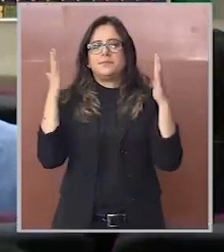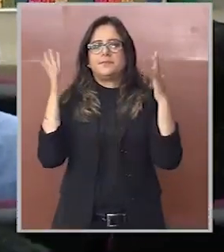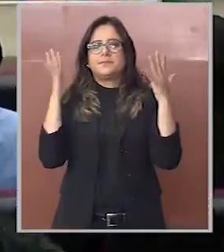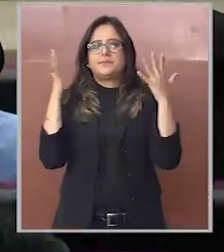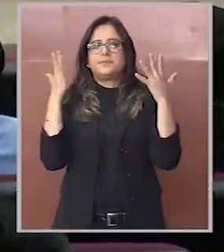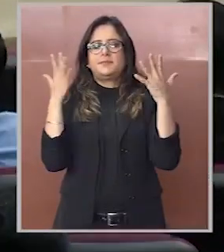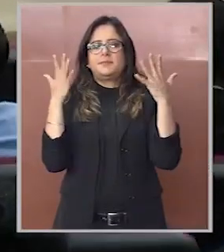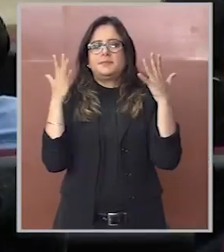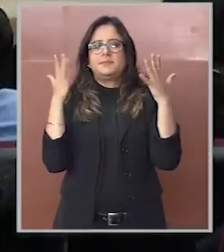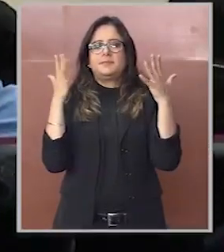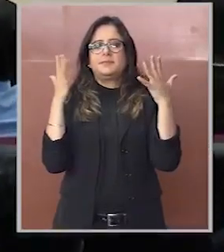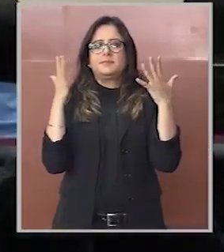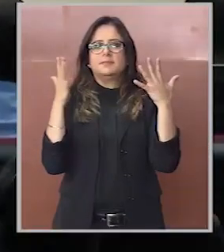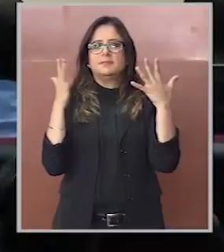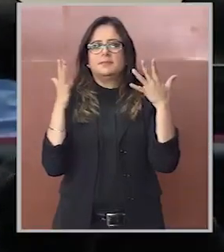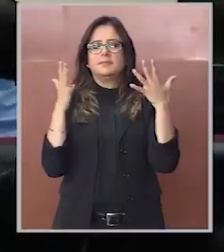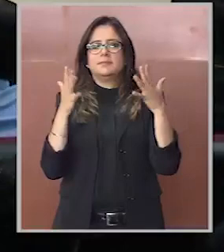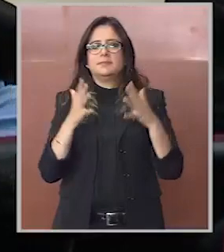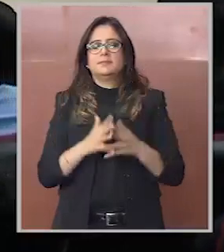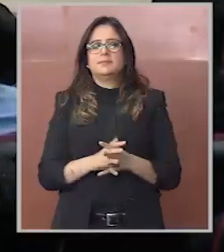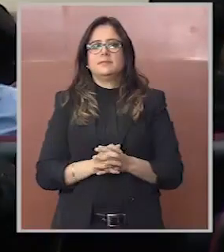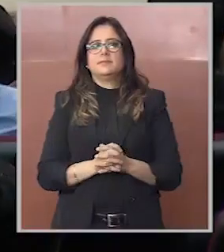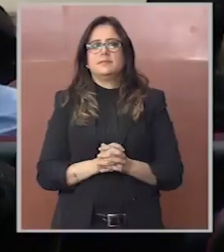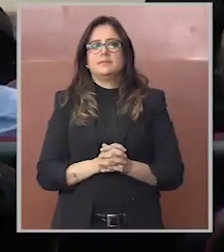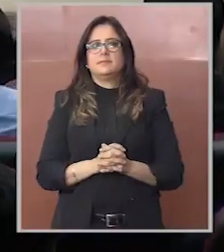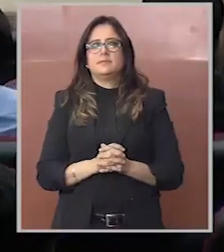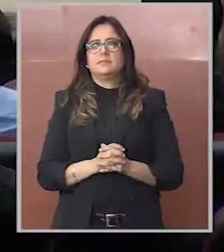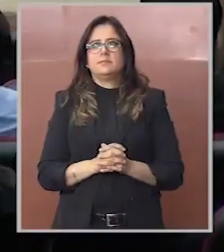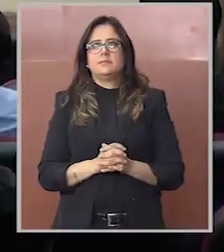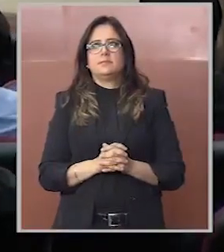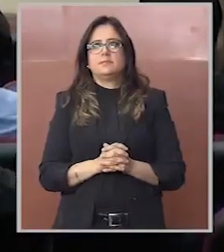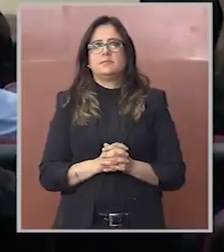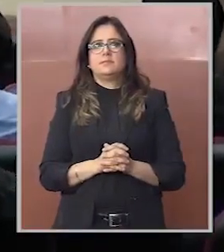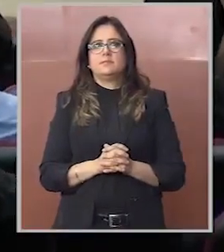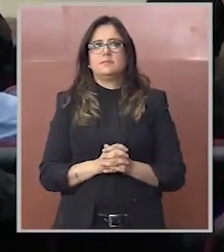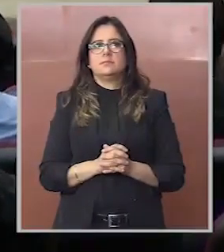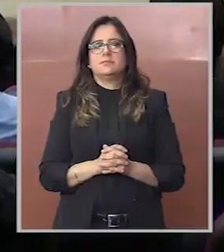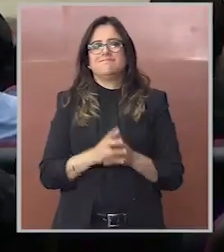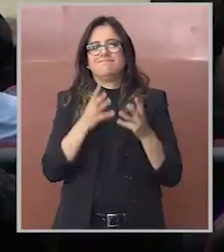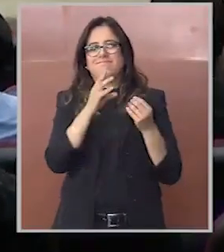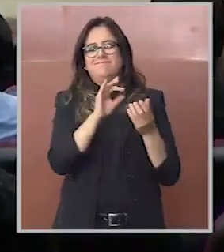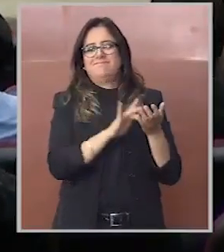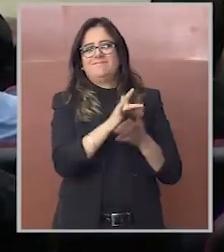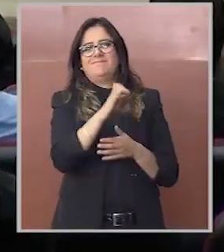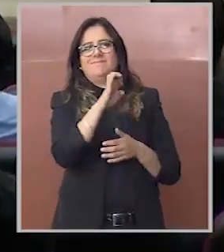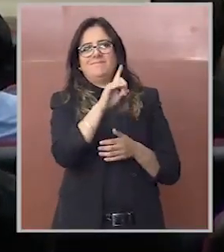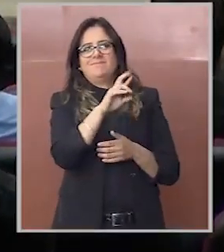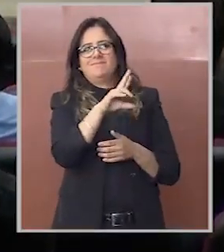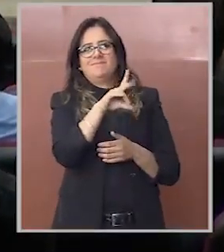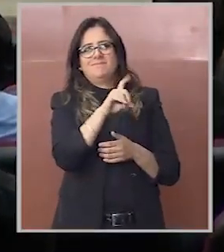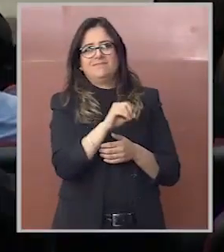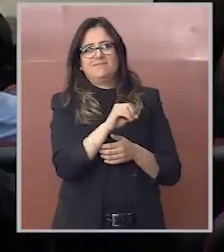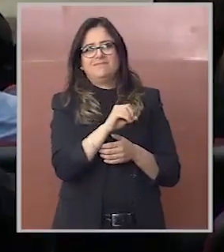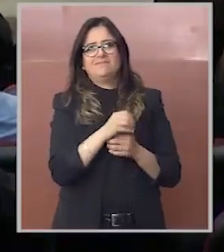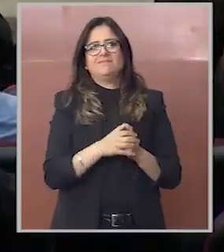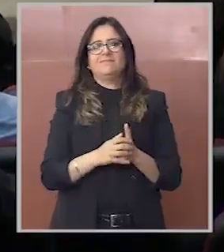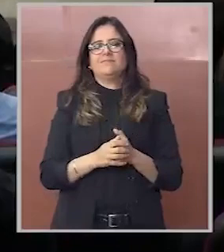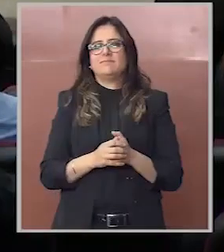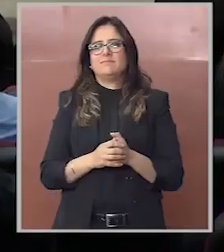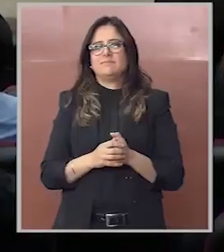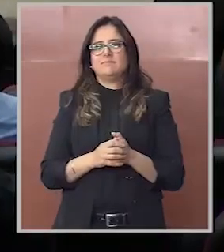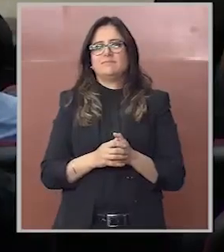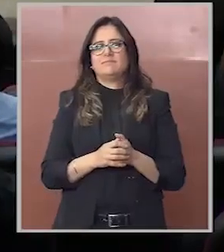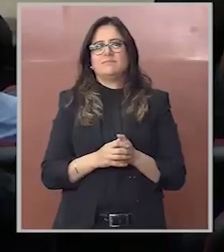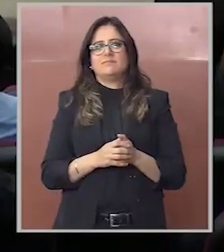atención Muchas gracias Eduardo Muchas gracias eh a a todo el panel ya para